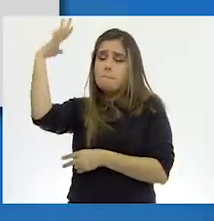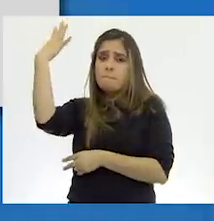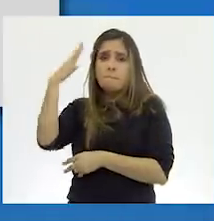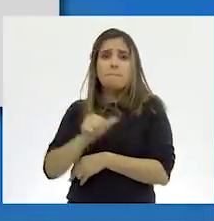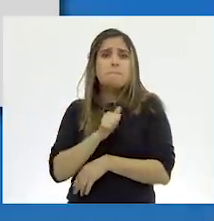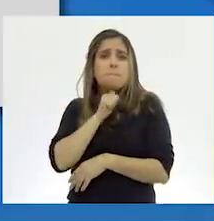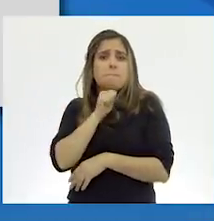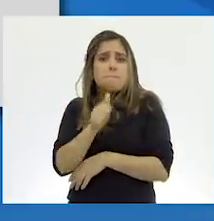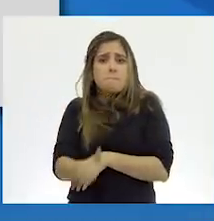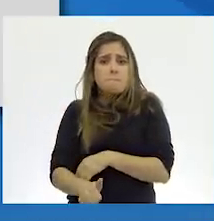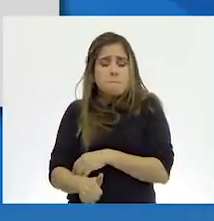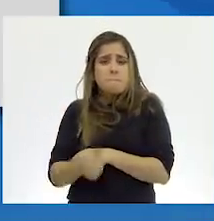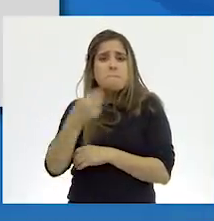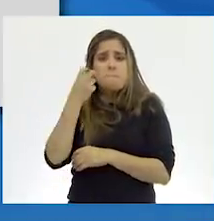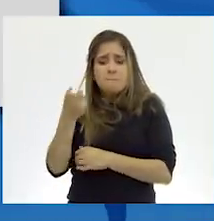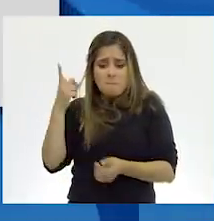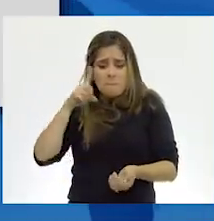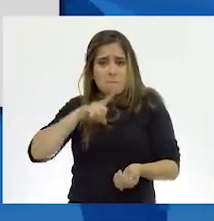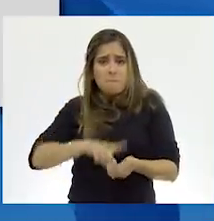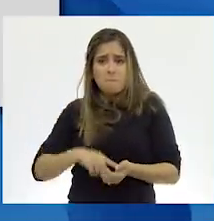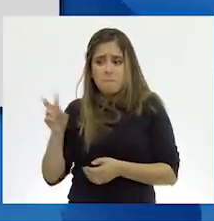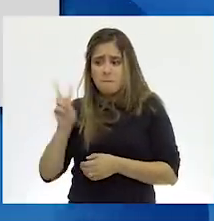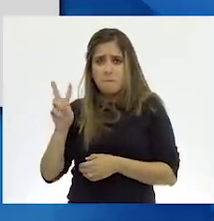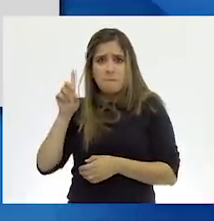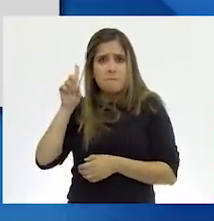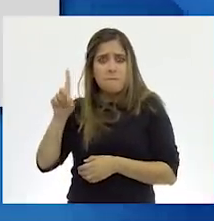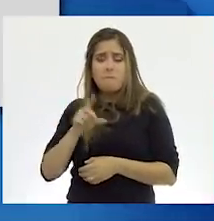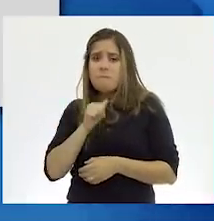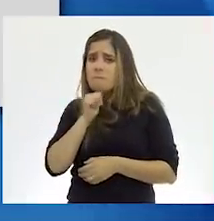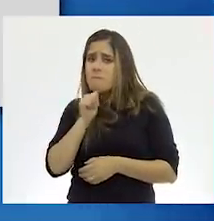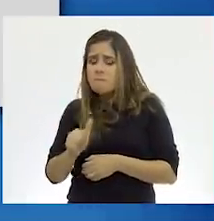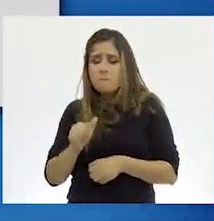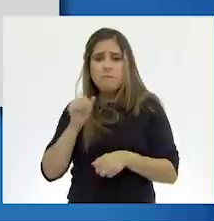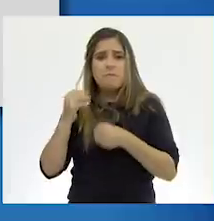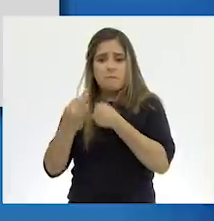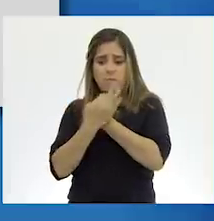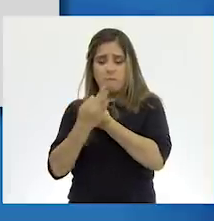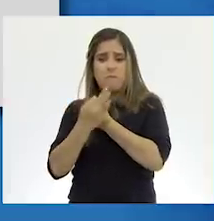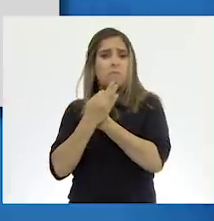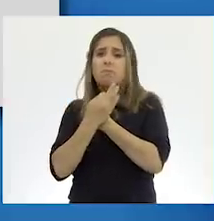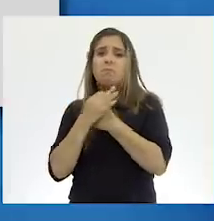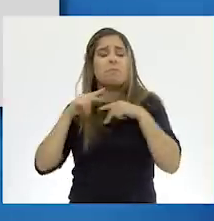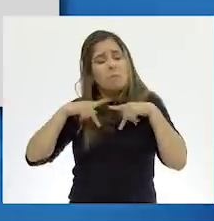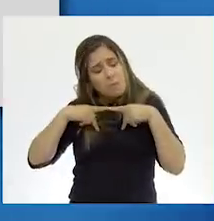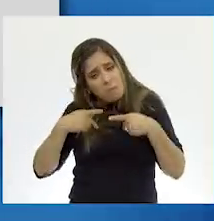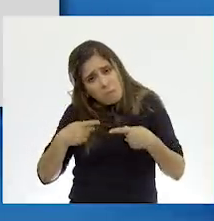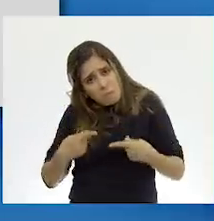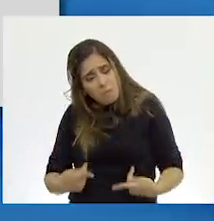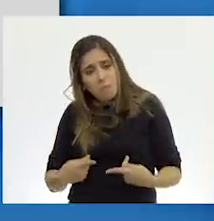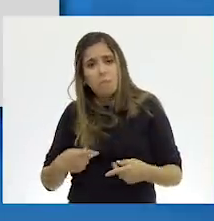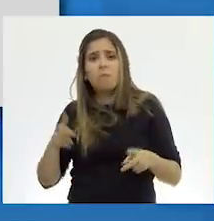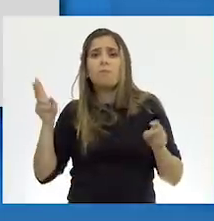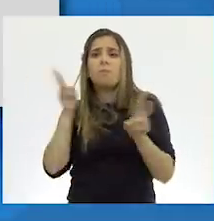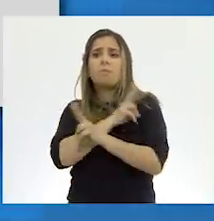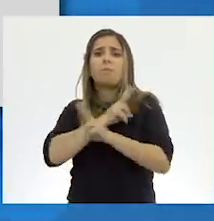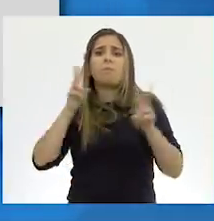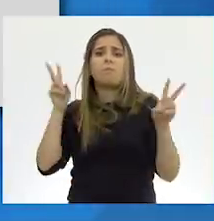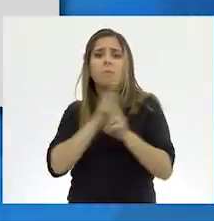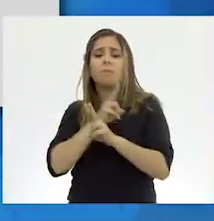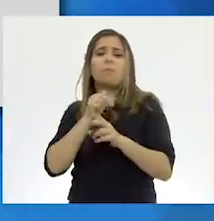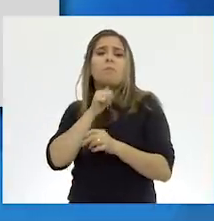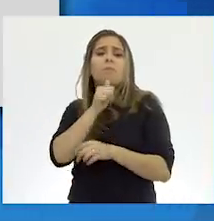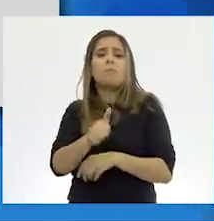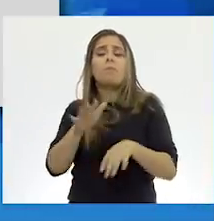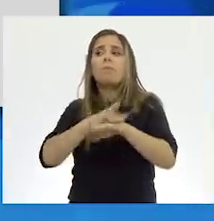que ocasiona que no desarrollemos tanta vitamina D y nuestras defensas bajen, y poca ventilación ya que cerramos